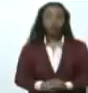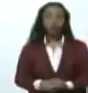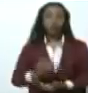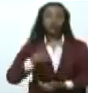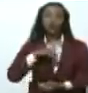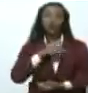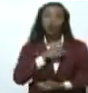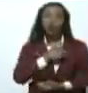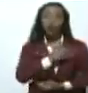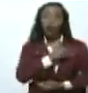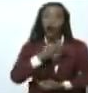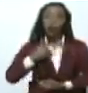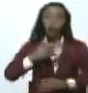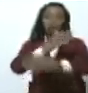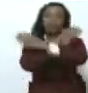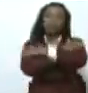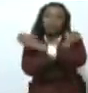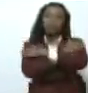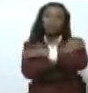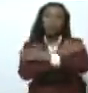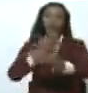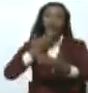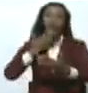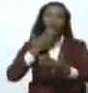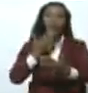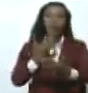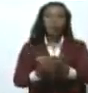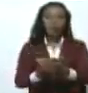Queremos felicitar y agradecer